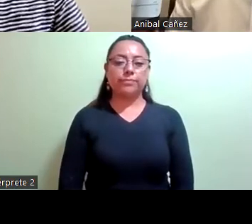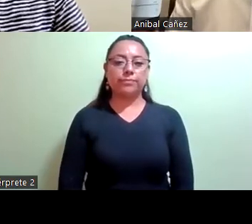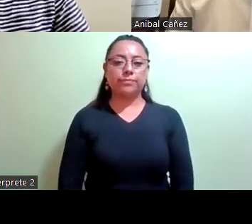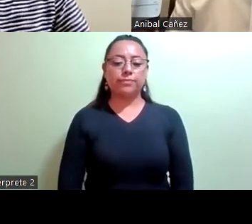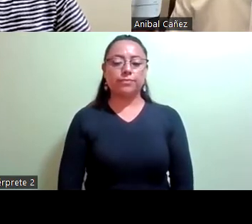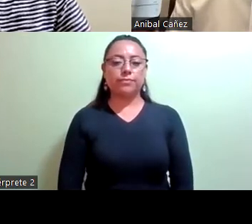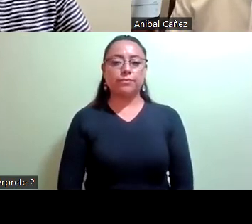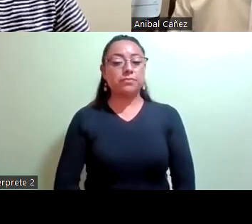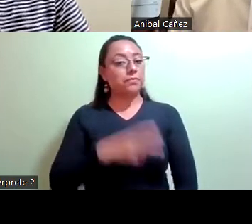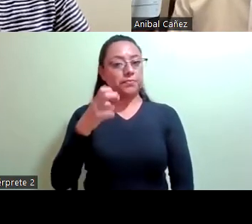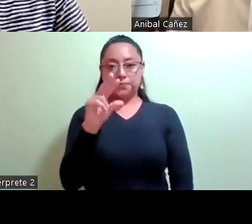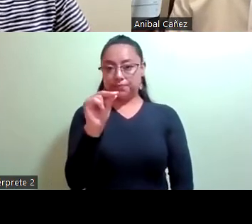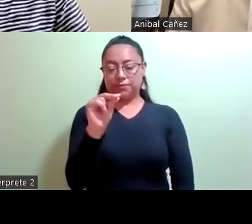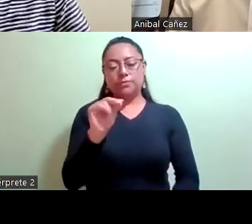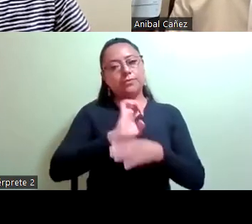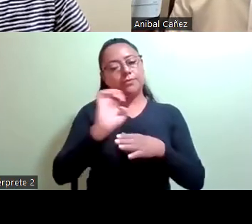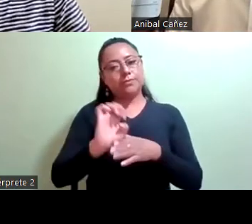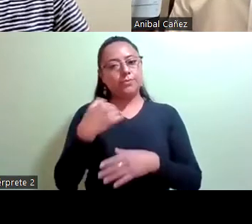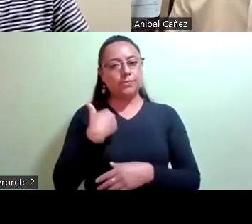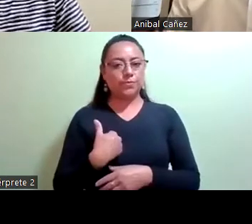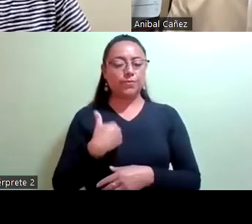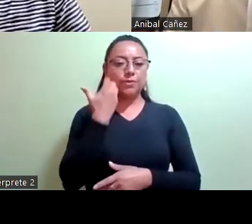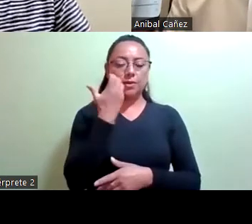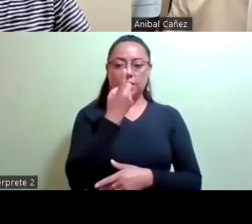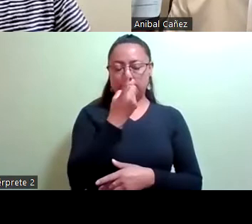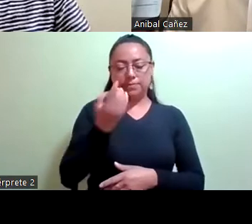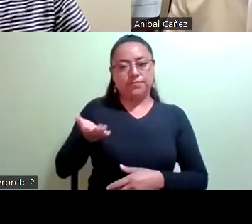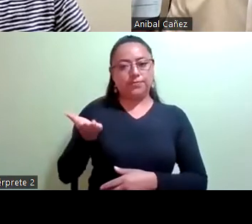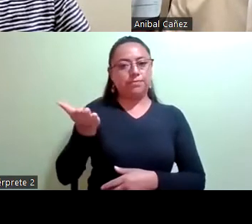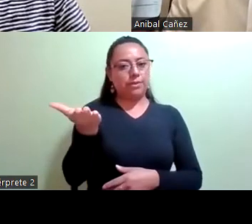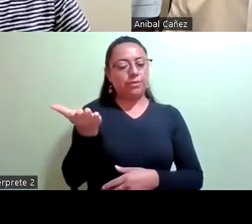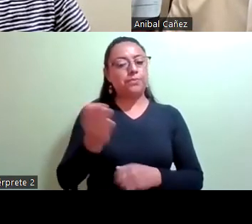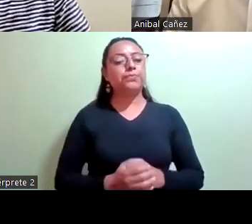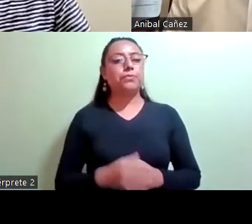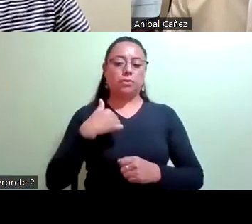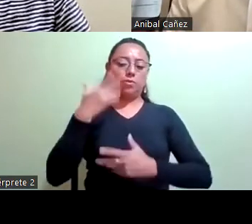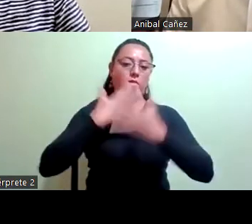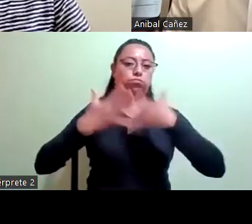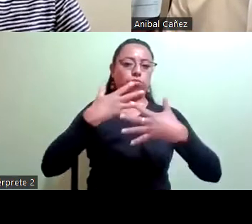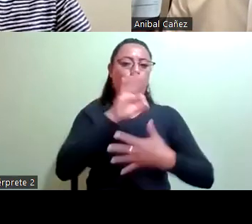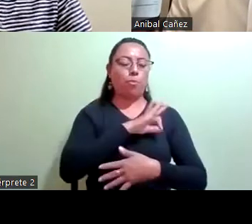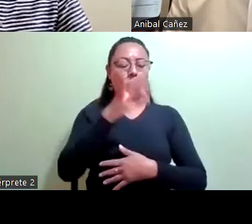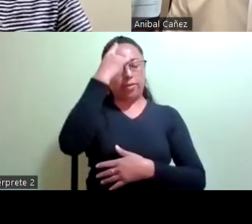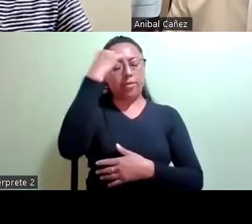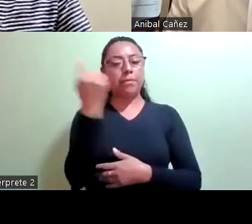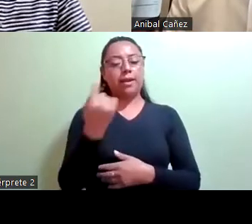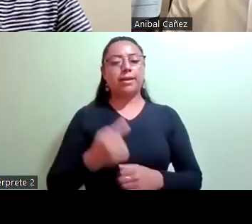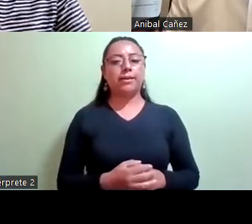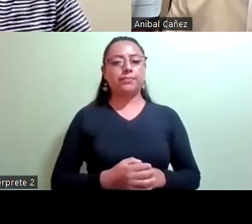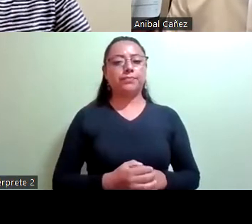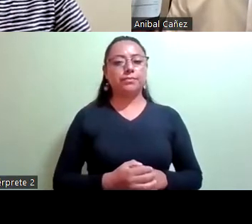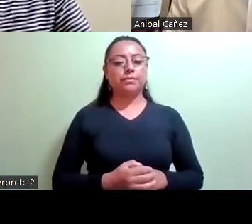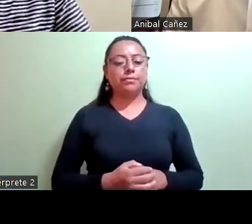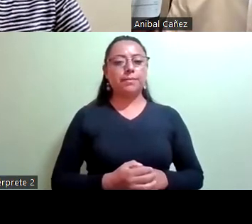De no ser así, me permito solicitar el uso de la voz para que, de